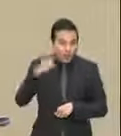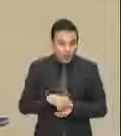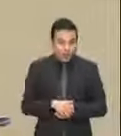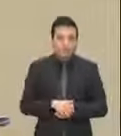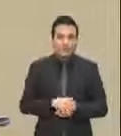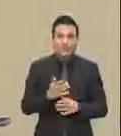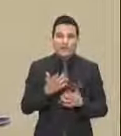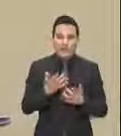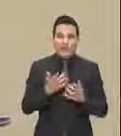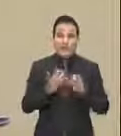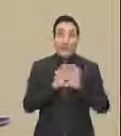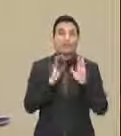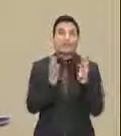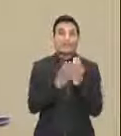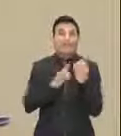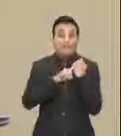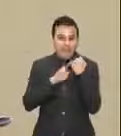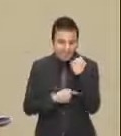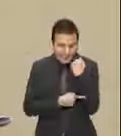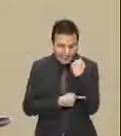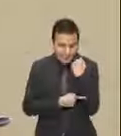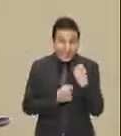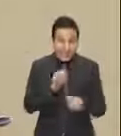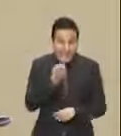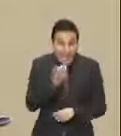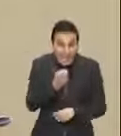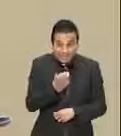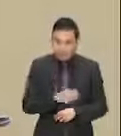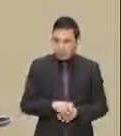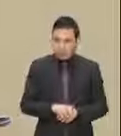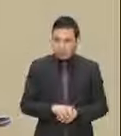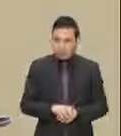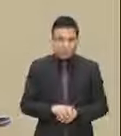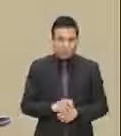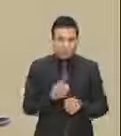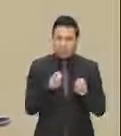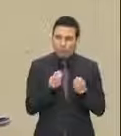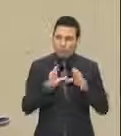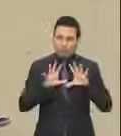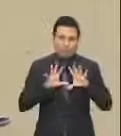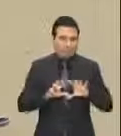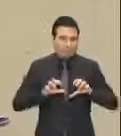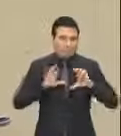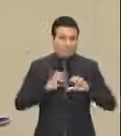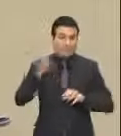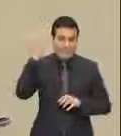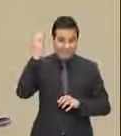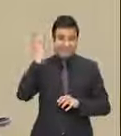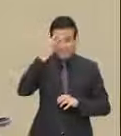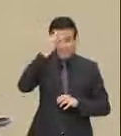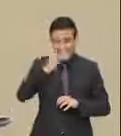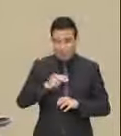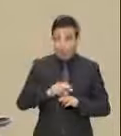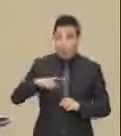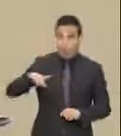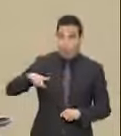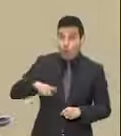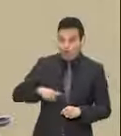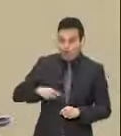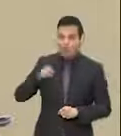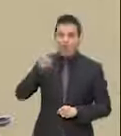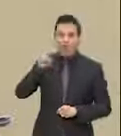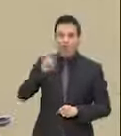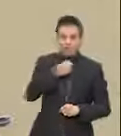sólo algunas de las expresiones con las que se identificaron las peores prácticas electorales ya que al méxico en el que el gobierno organizaba y